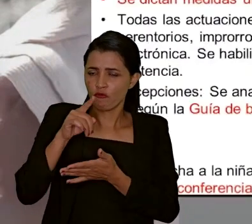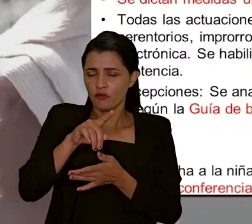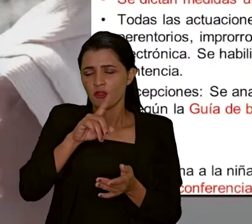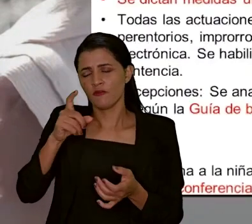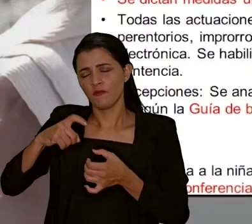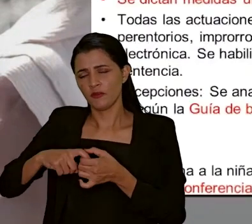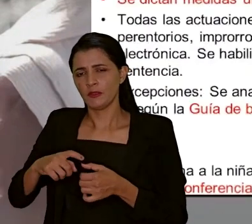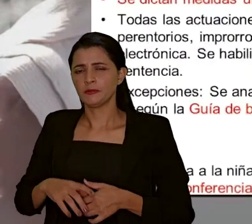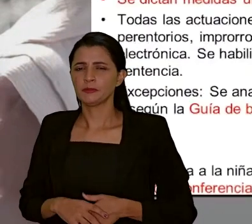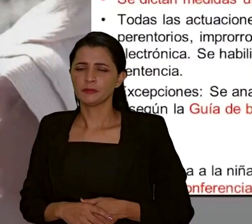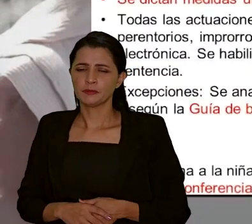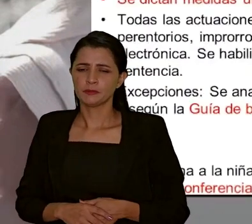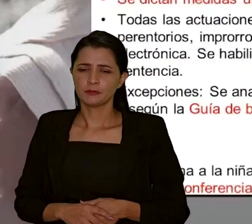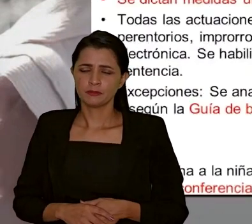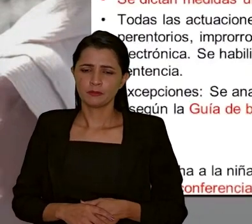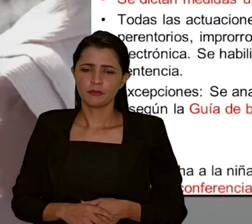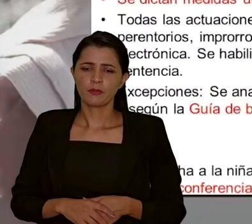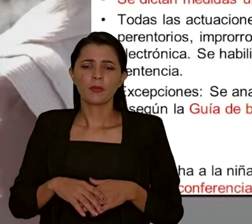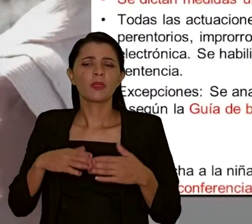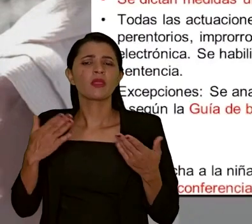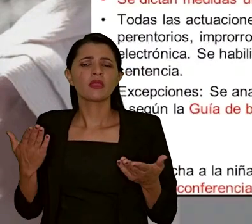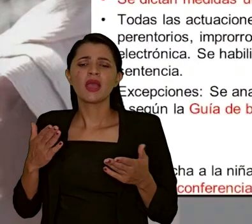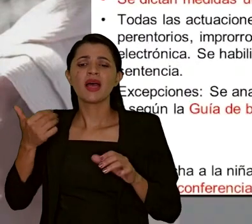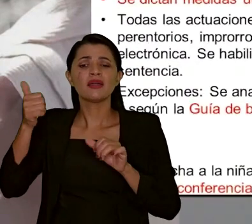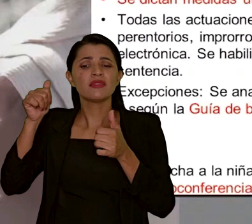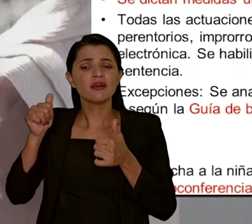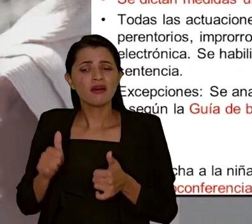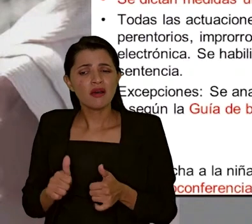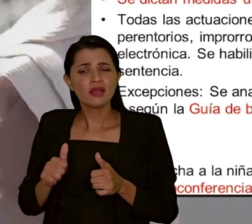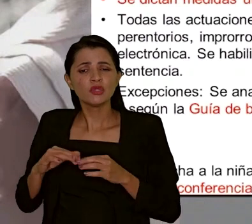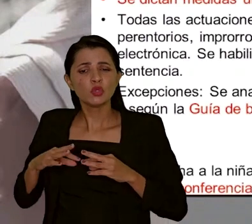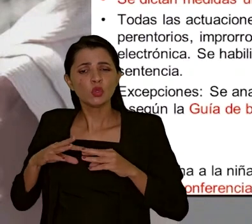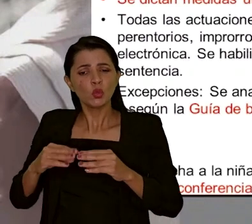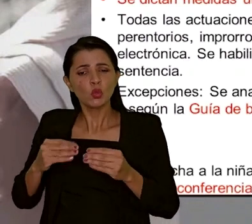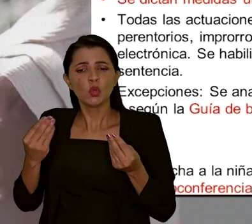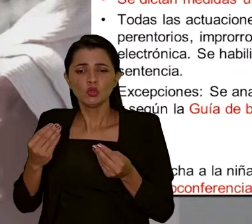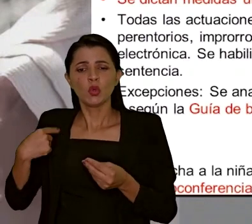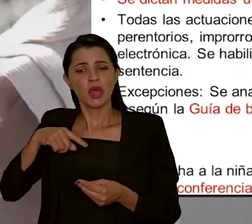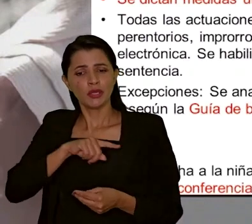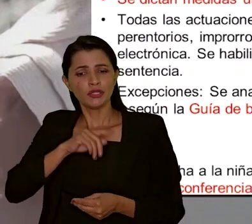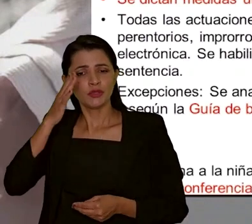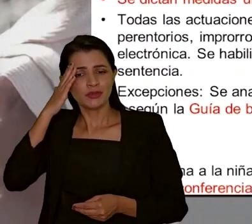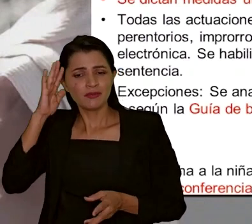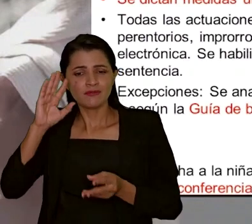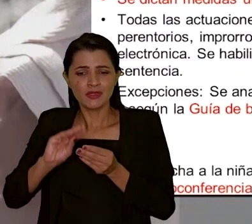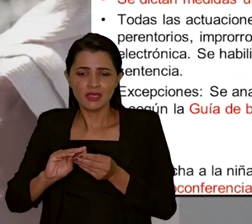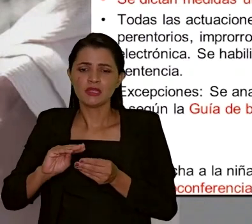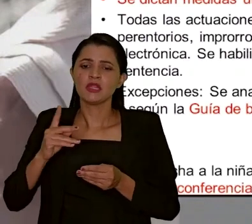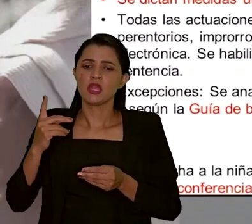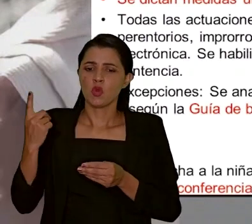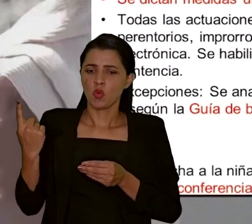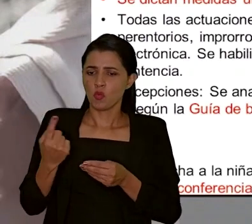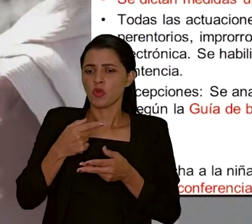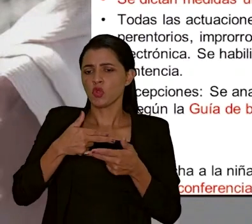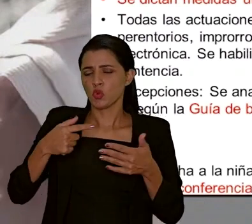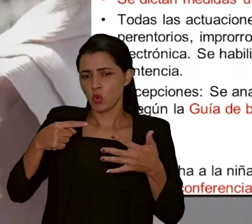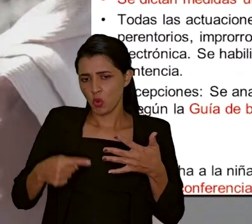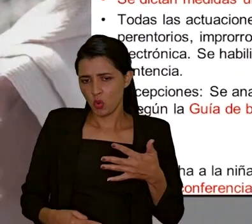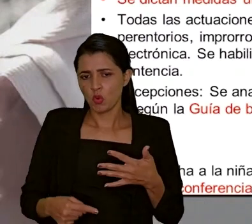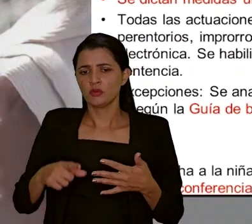la mediación. De todo lo dicho podemos sacar una conclusión. Se brinda acceso a